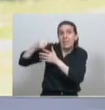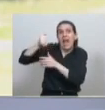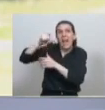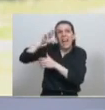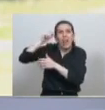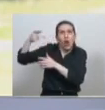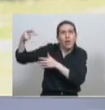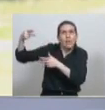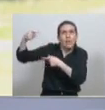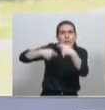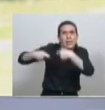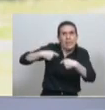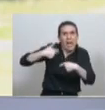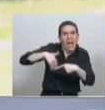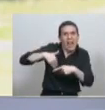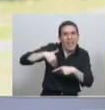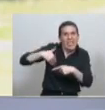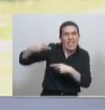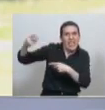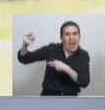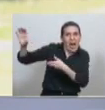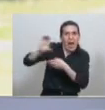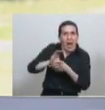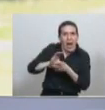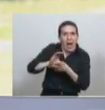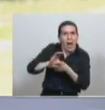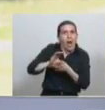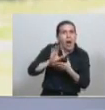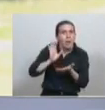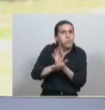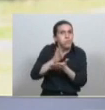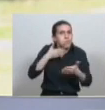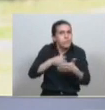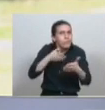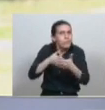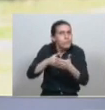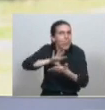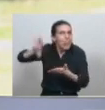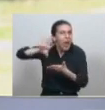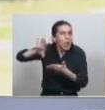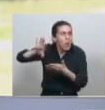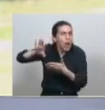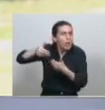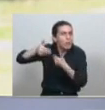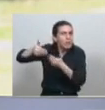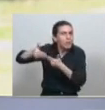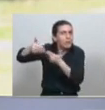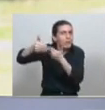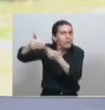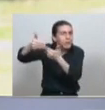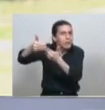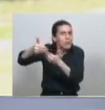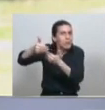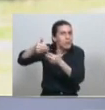la mañana ha sido un número preocupante evidentemente entonces de alguna manera este anuncio